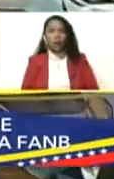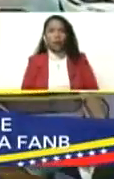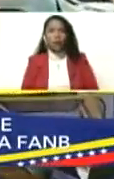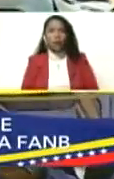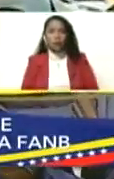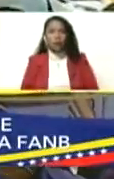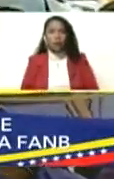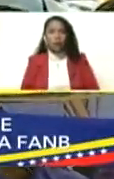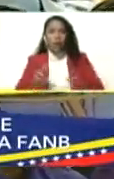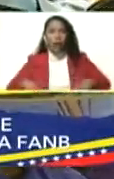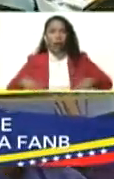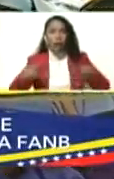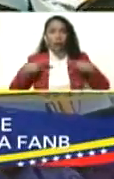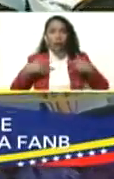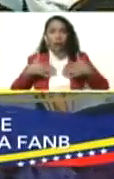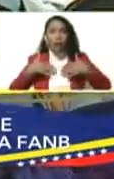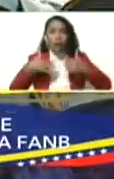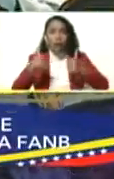de la vida y la salud.